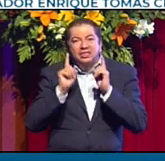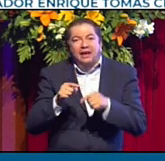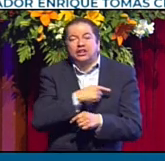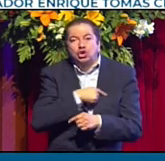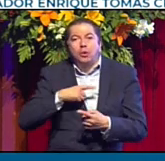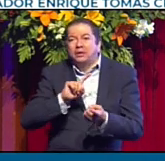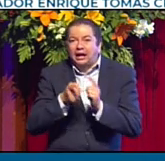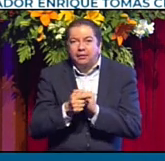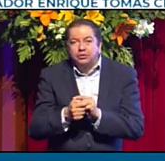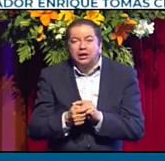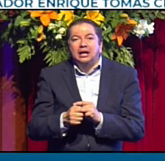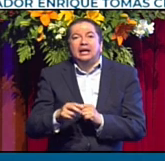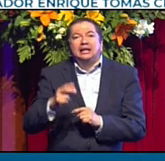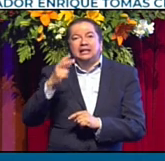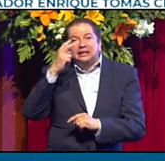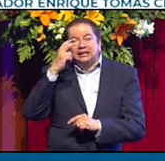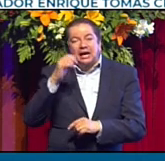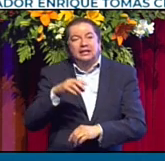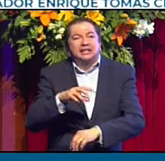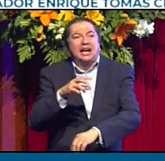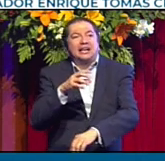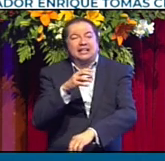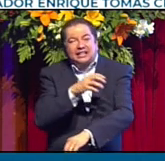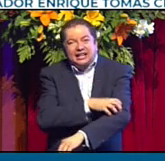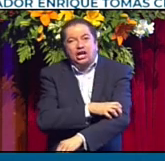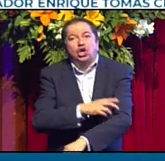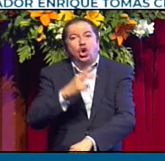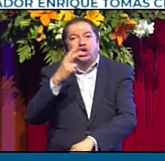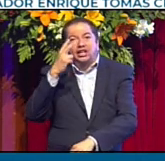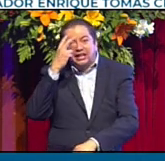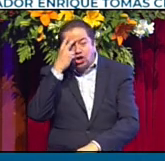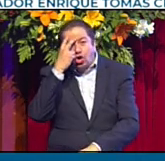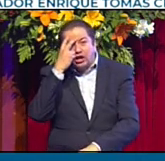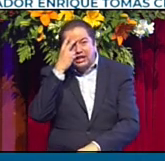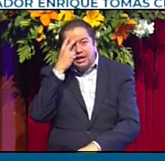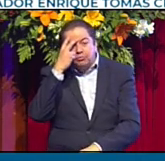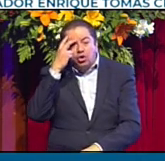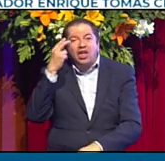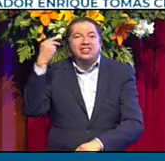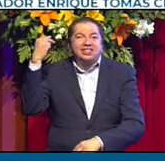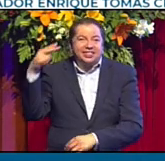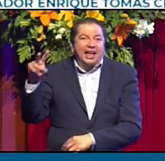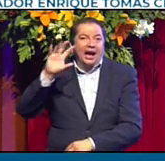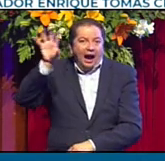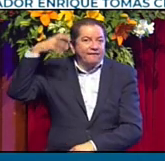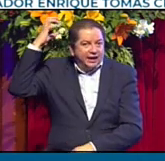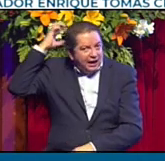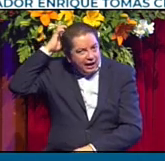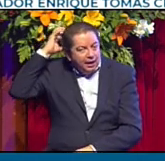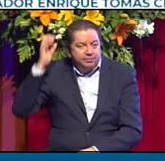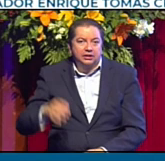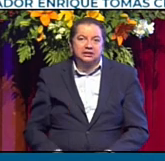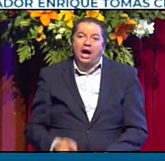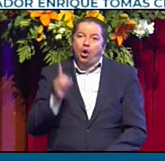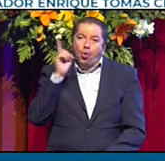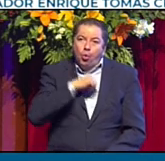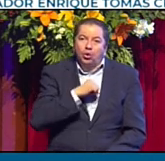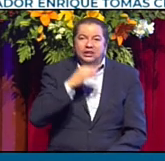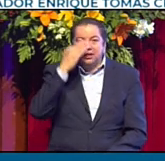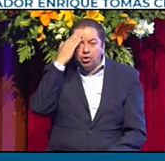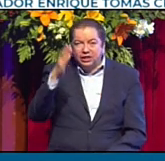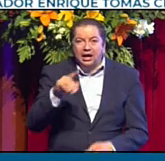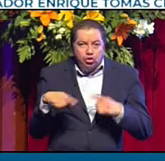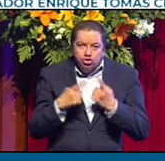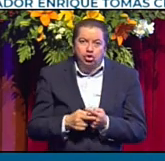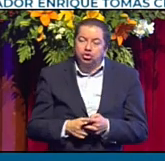de Gabriela Mistral. Escúchelo, la región de Coquimbo de Gabriela Mistral. Hasta el último día de nuestra